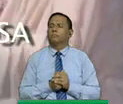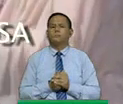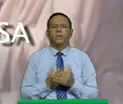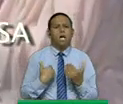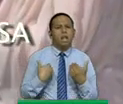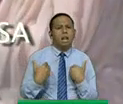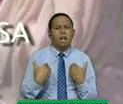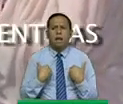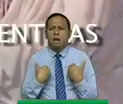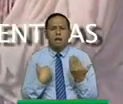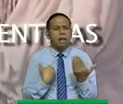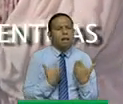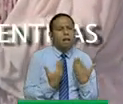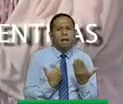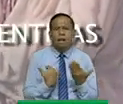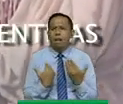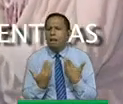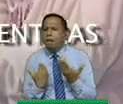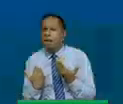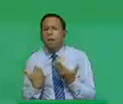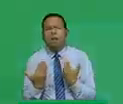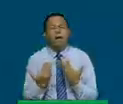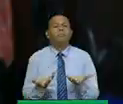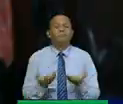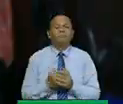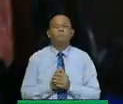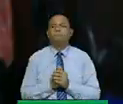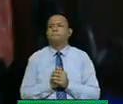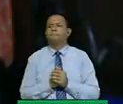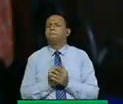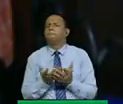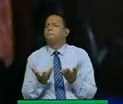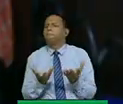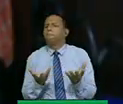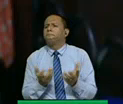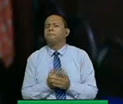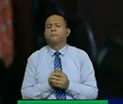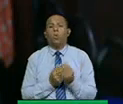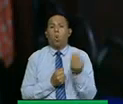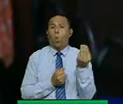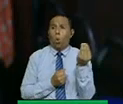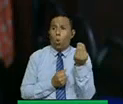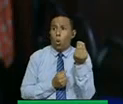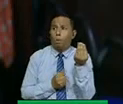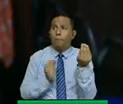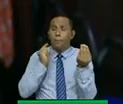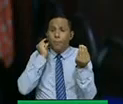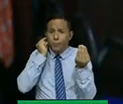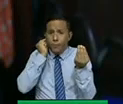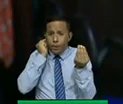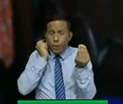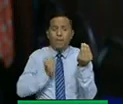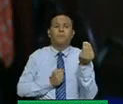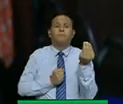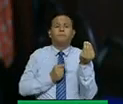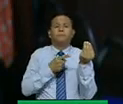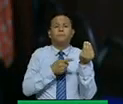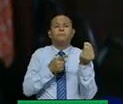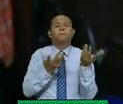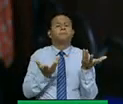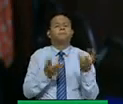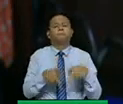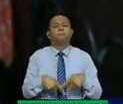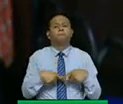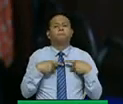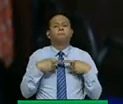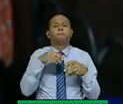hideous fabrications of lies. Una joven que vive en una buhardilla recibe la